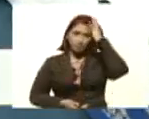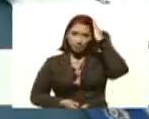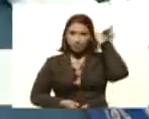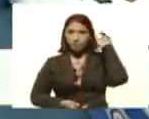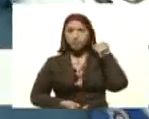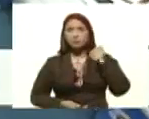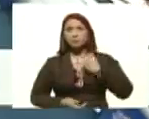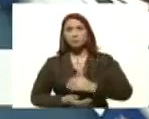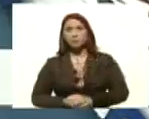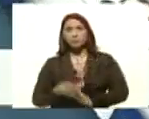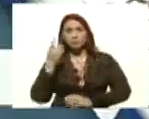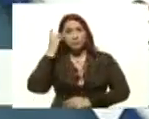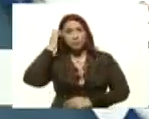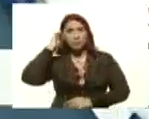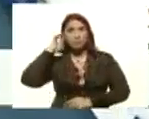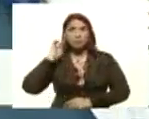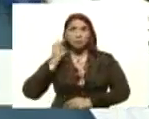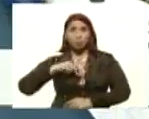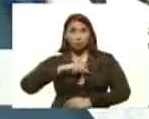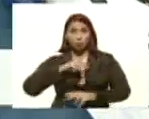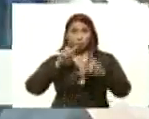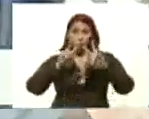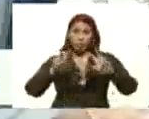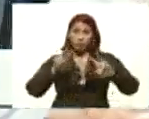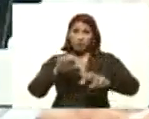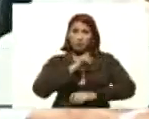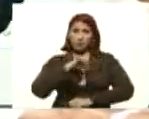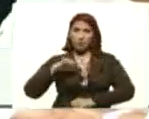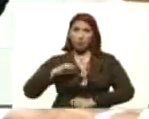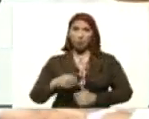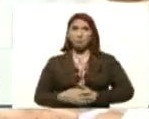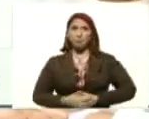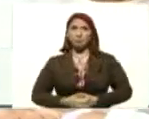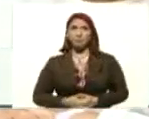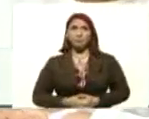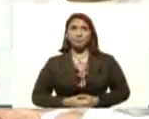Esto lo vamos a revisar ahora en privado